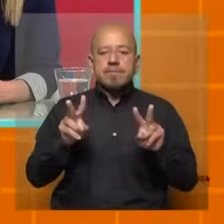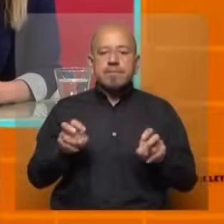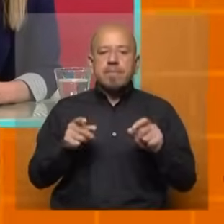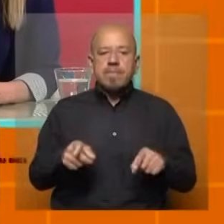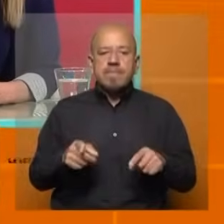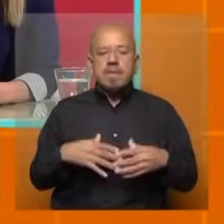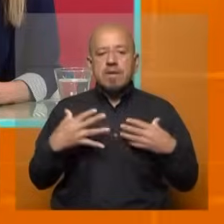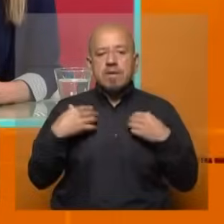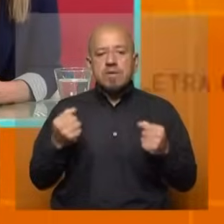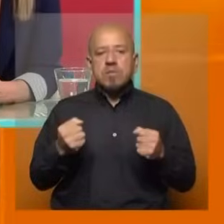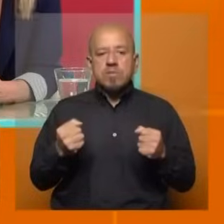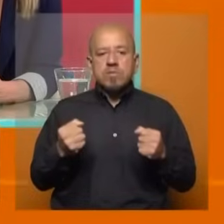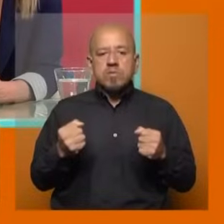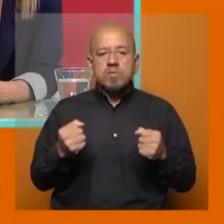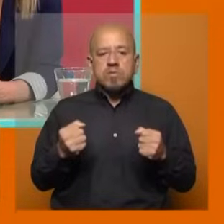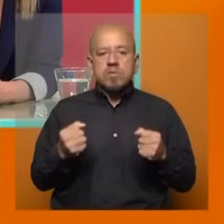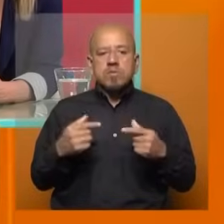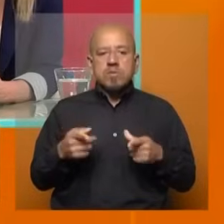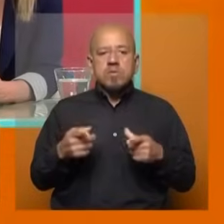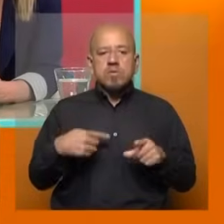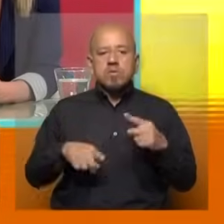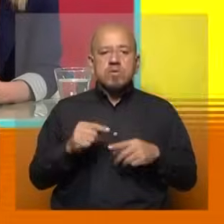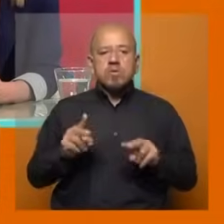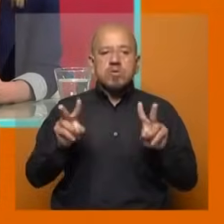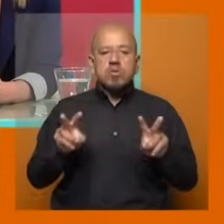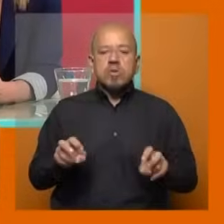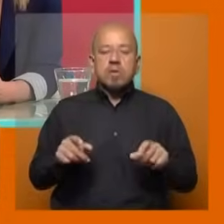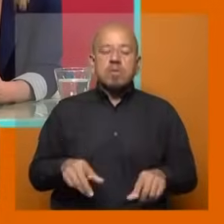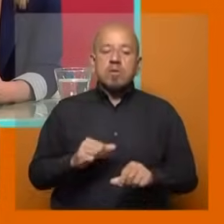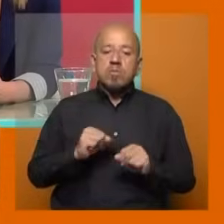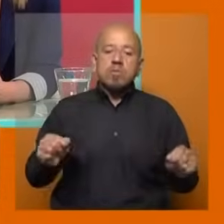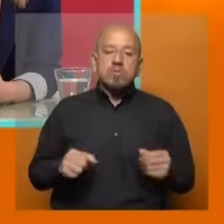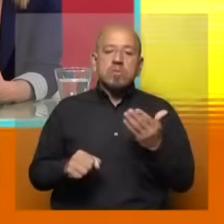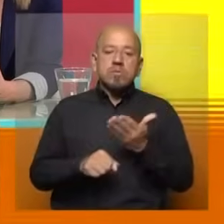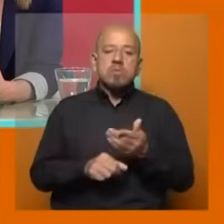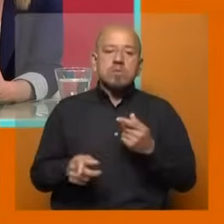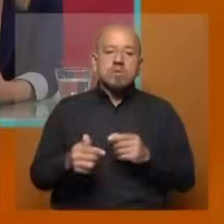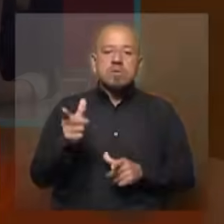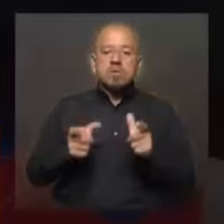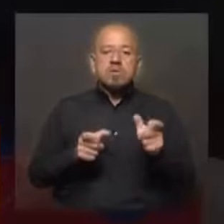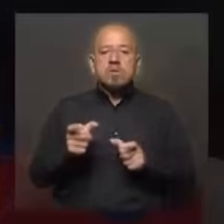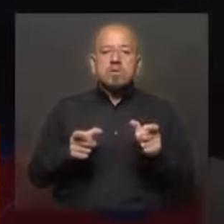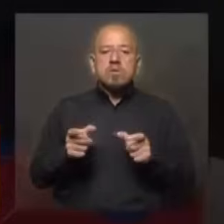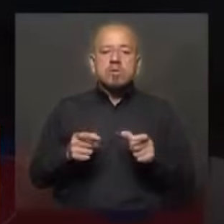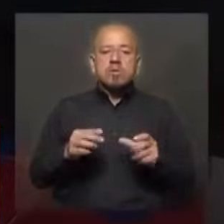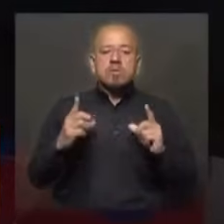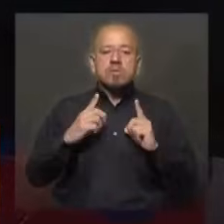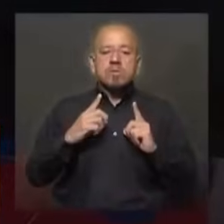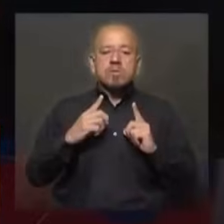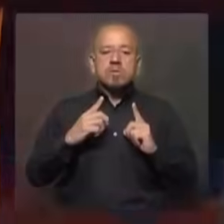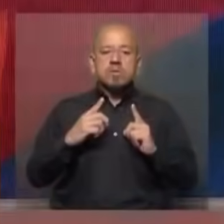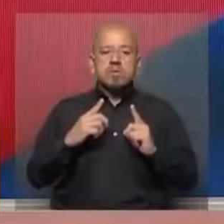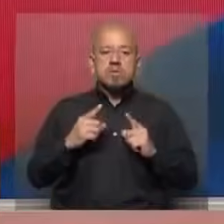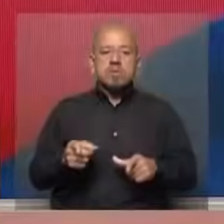la salud, ¿verdad?, que se ha deteriorado, son temas que no podemos pedirle a las personas que esperen, que tenemos que tener gestos